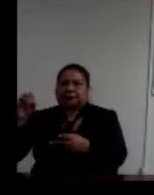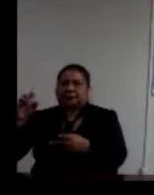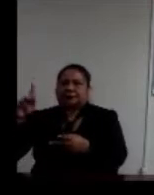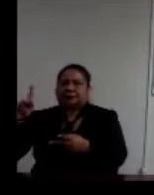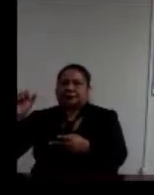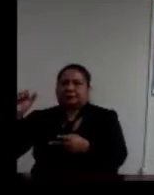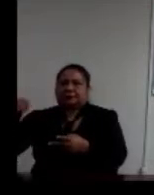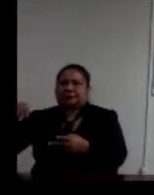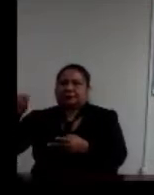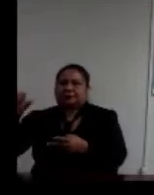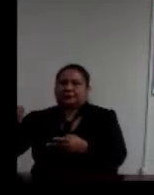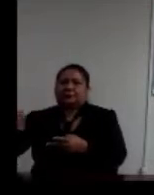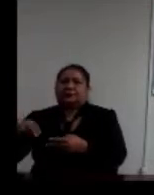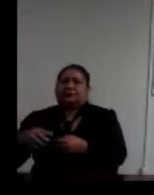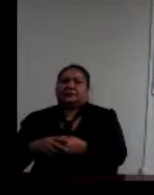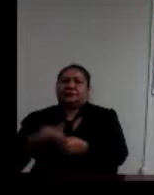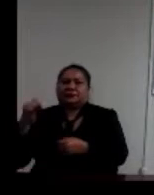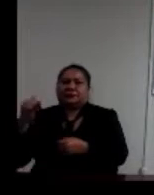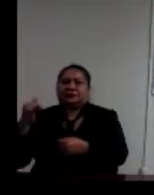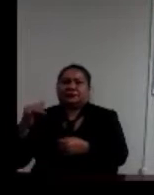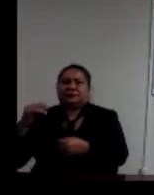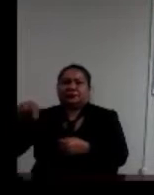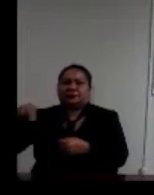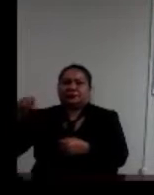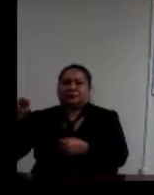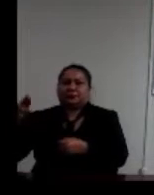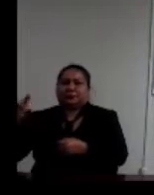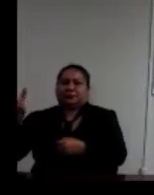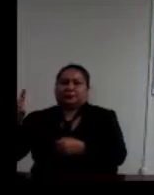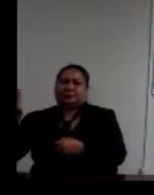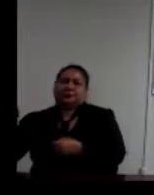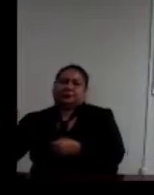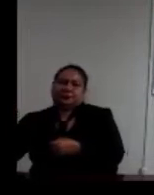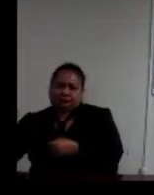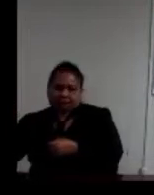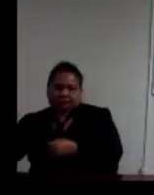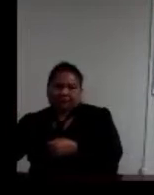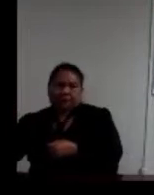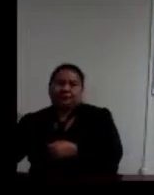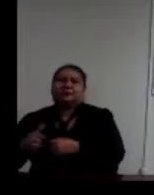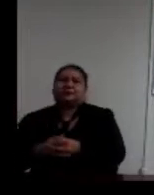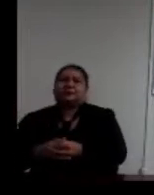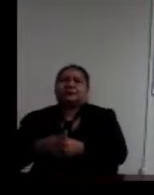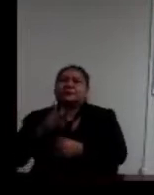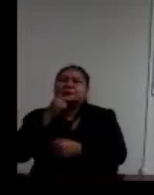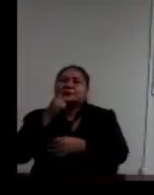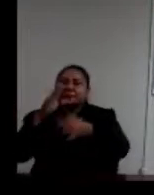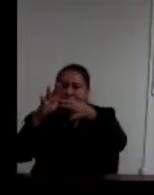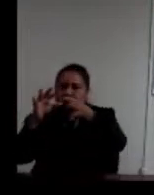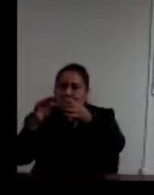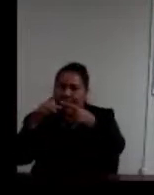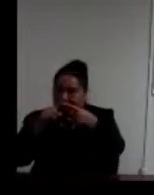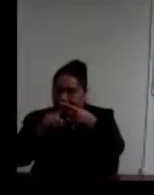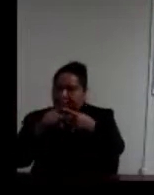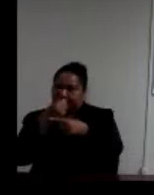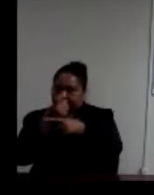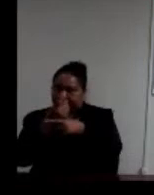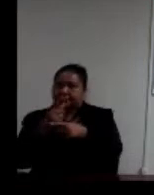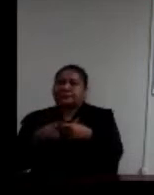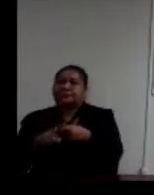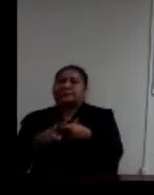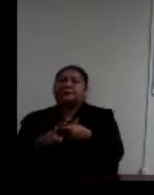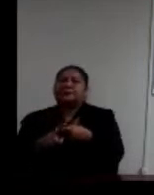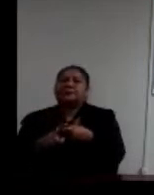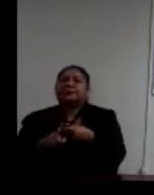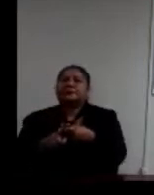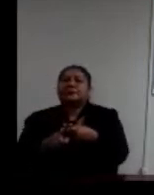y la noradrenalina. Cuando les explico yo la cuestión de la dopamina a los papás, ¿sí? o a ustedes en la cuestión